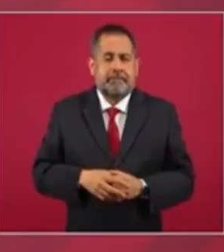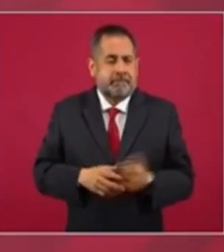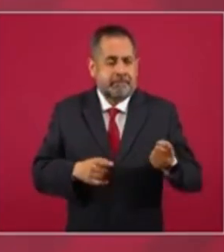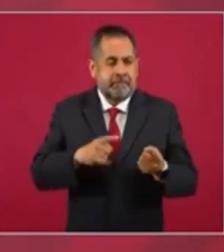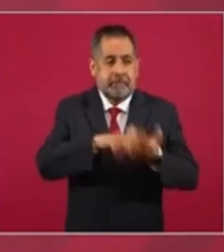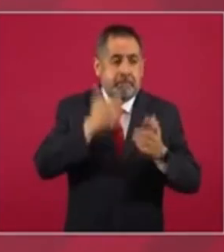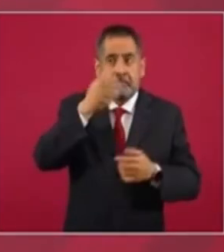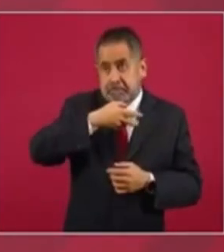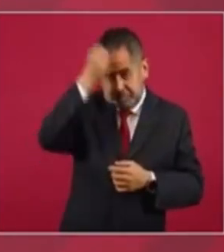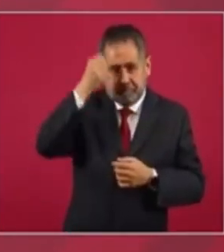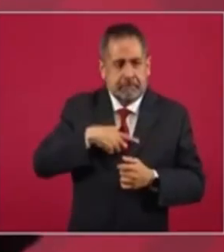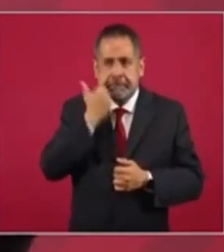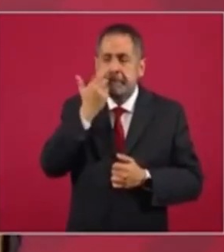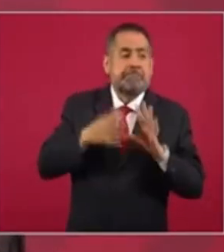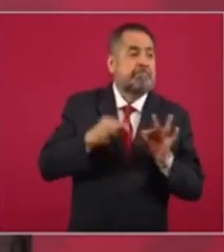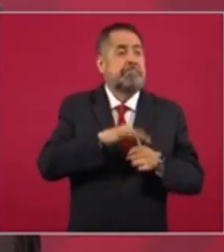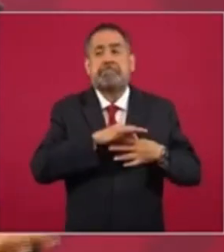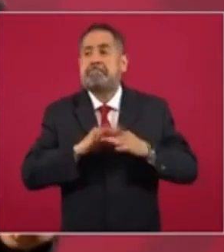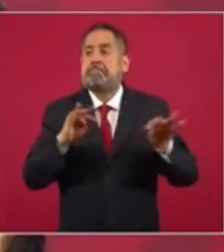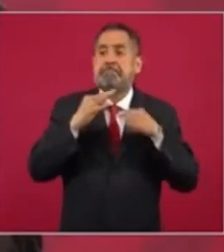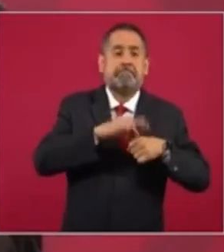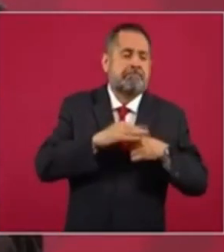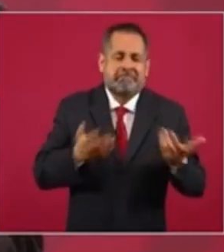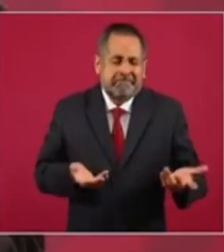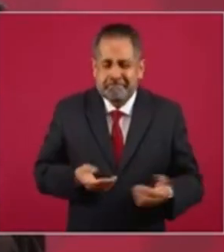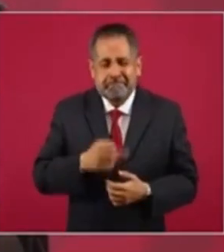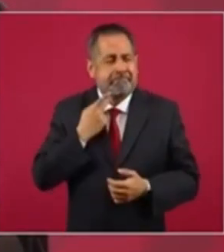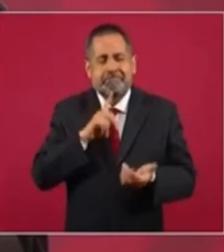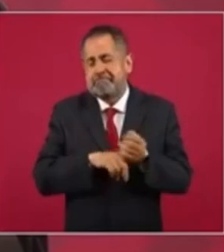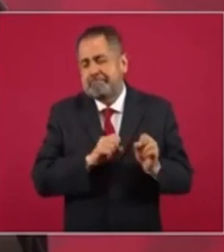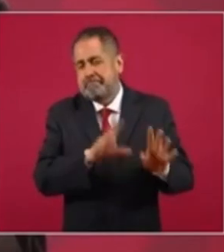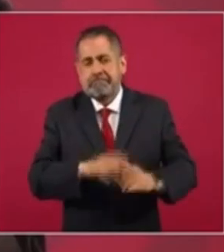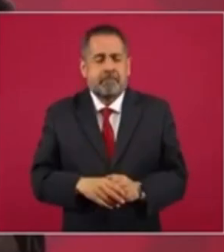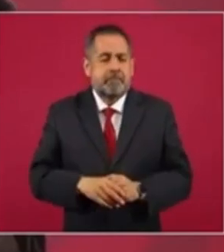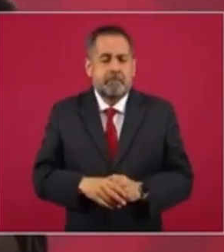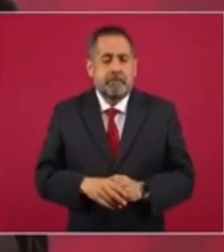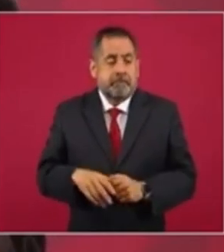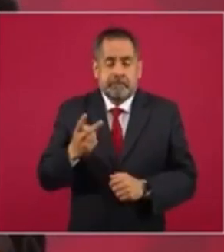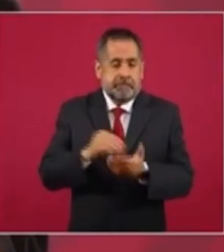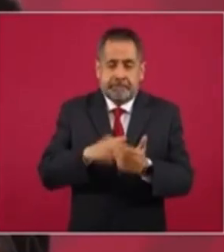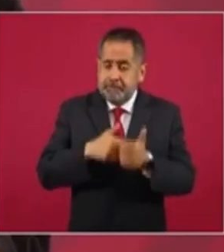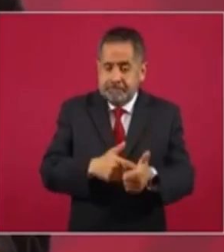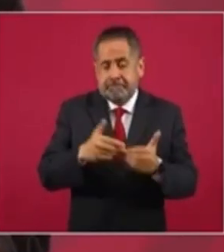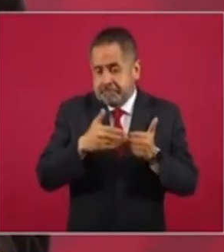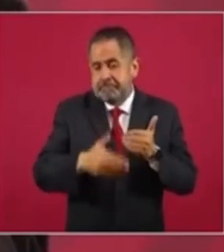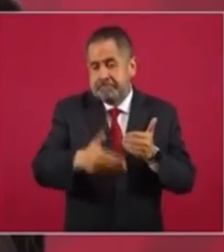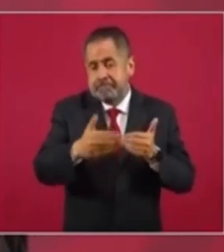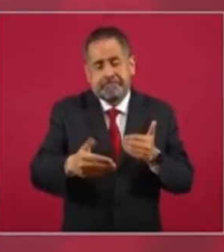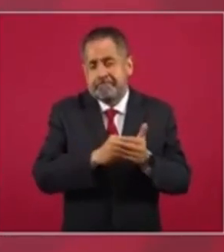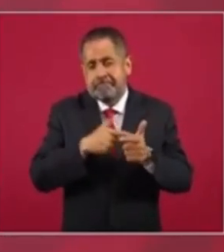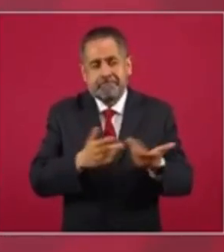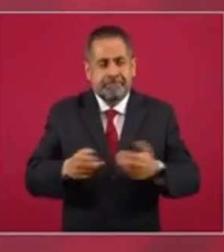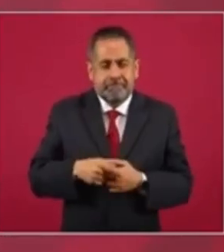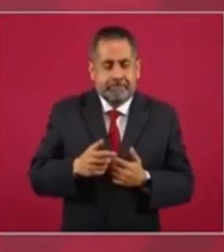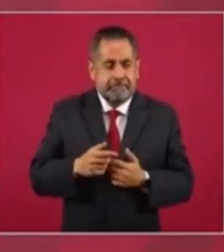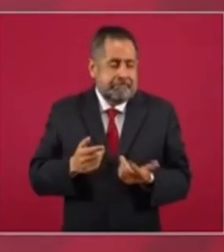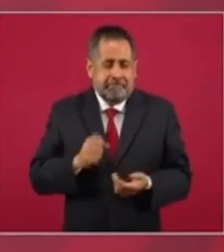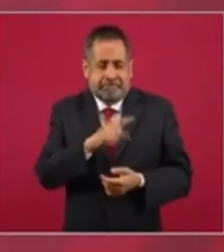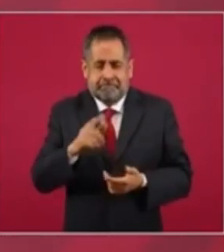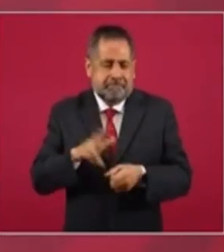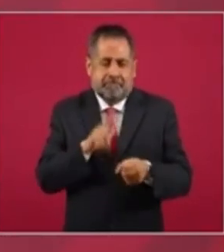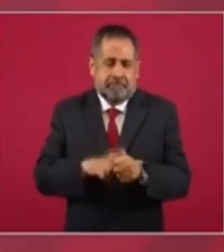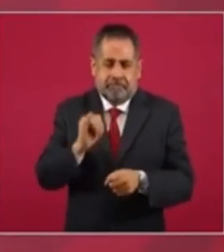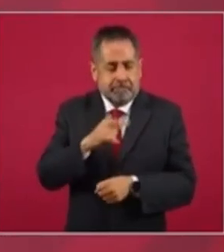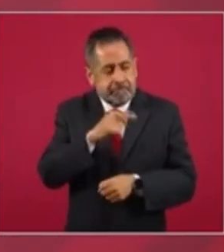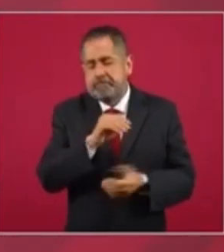por lógica, ¿no? Es un asunto político, ¿no? Electoral. Esto va a seguir pasando, tampoco nos debe de extrañar, es